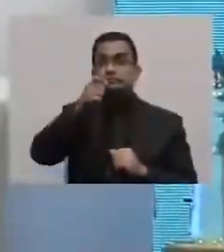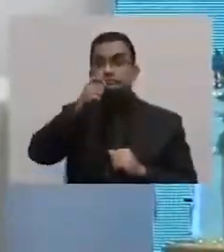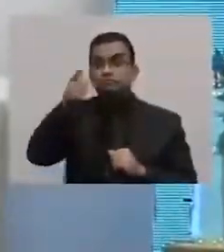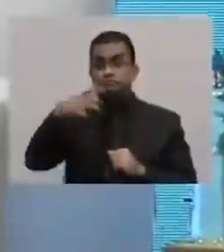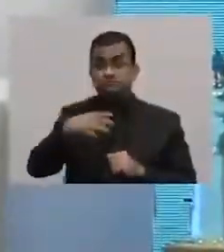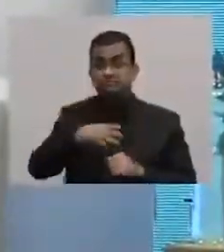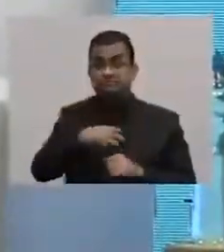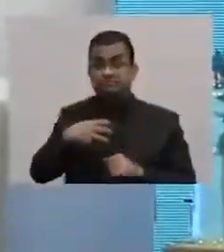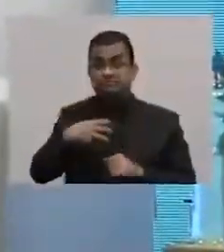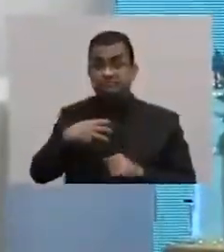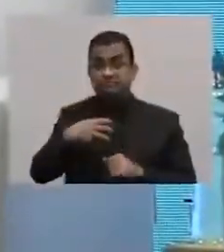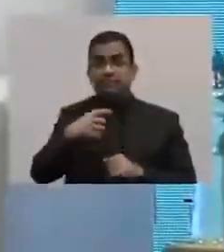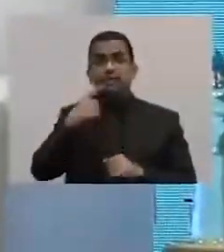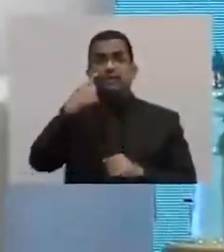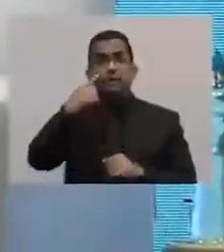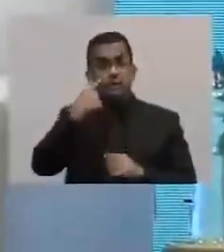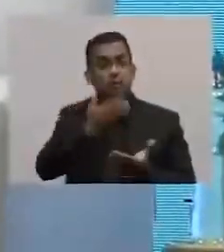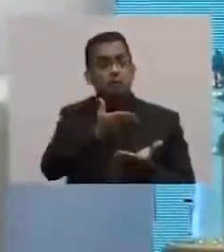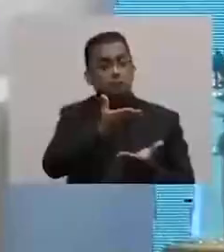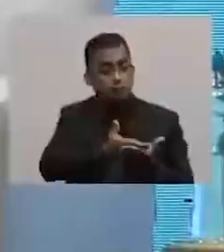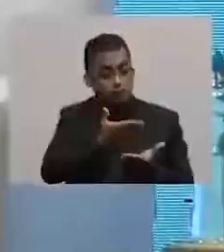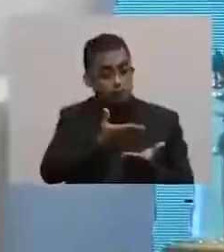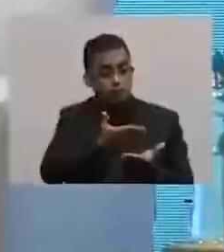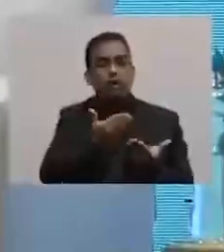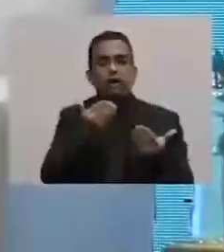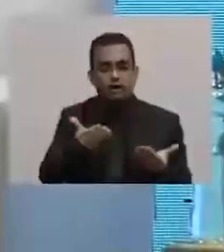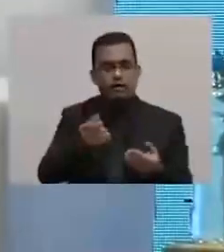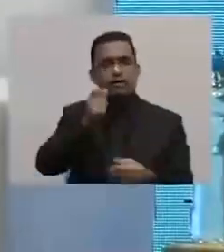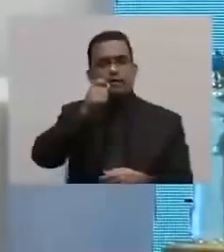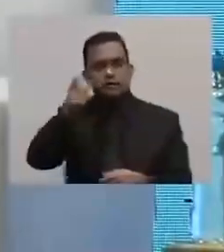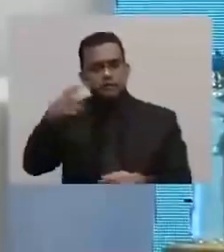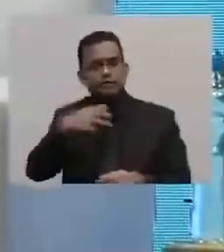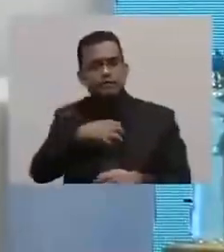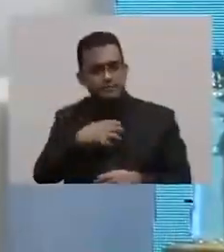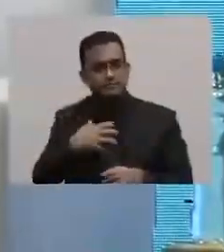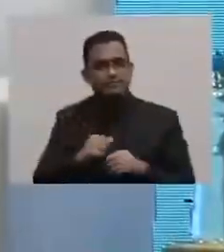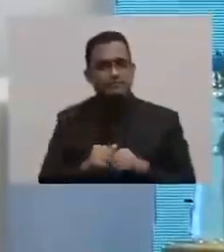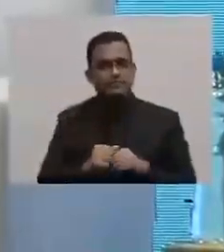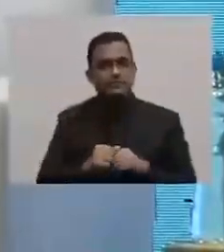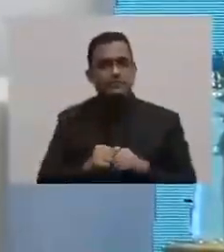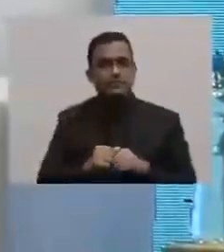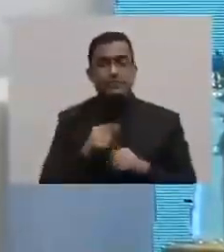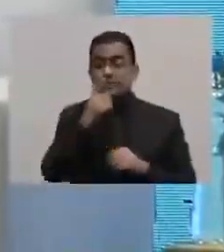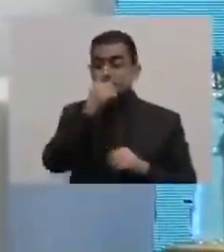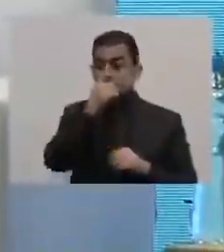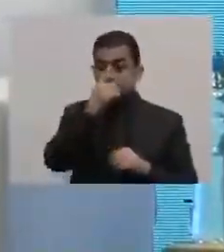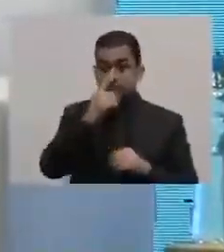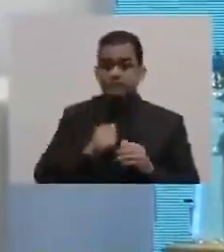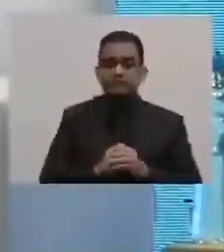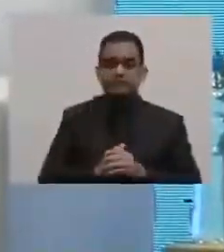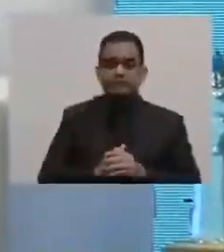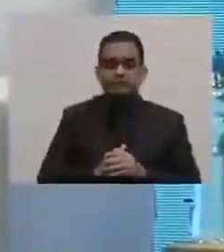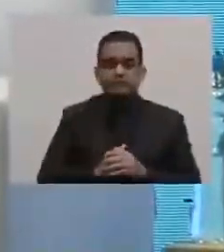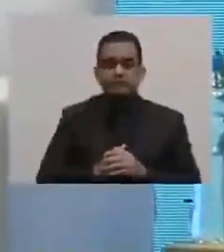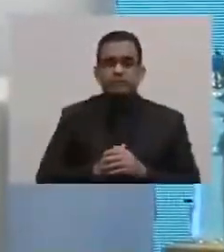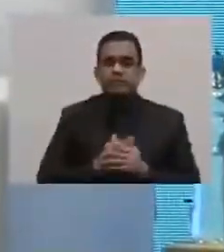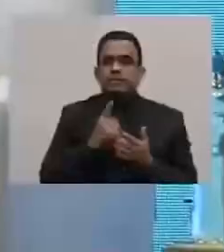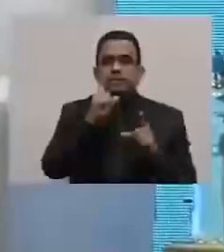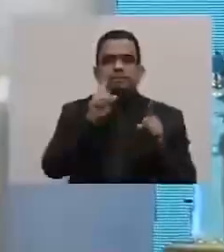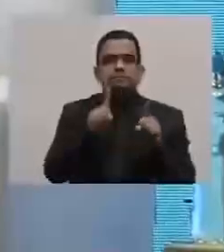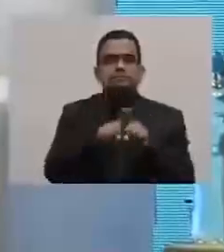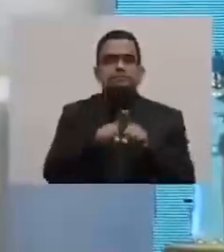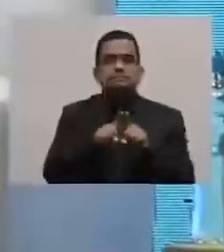el ejercicio de un periodismo. Porque ese es un elemento que opera mucho como